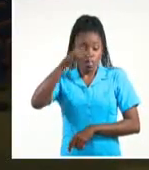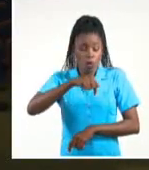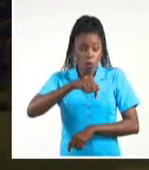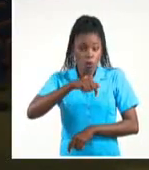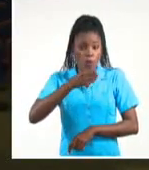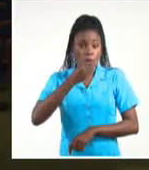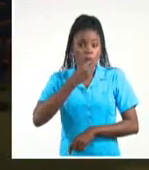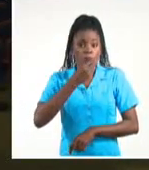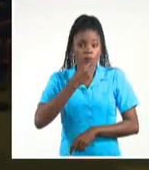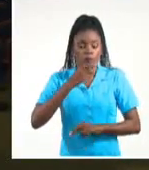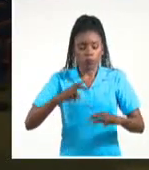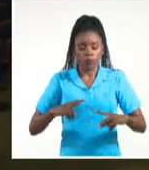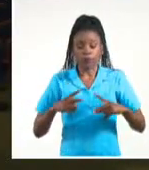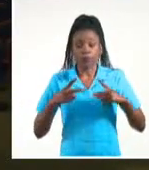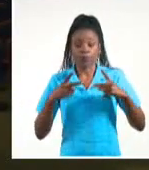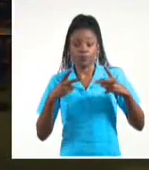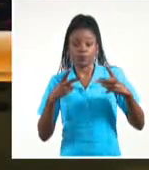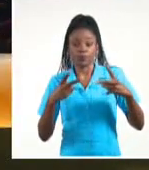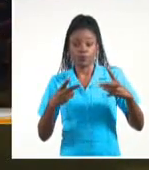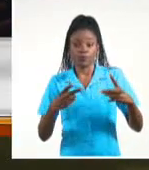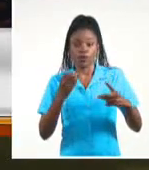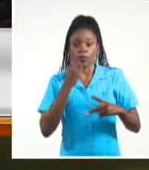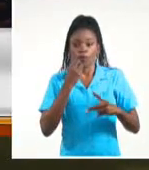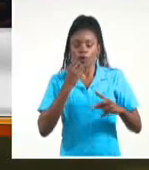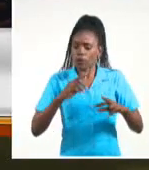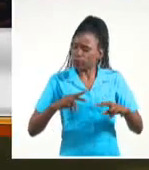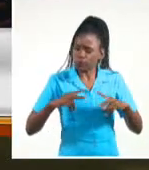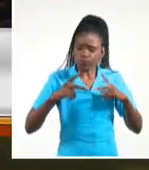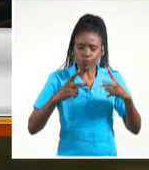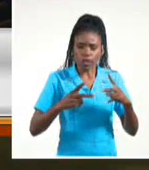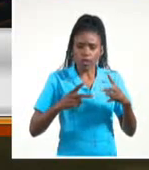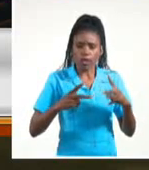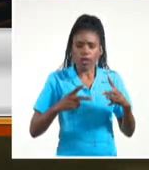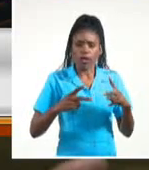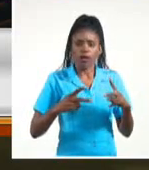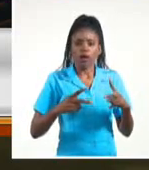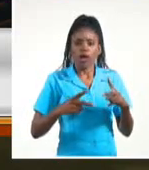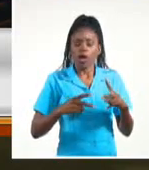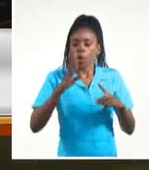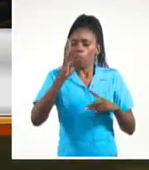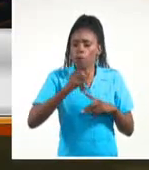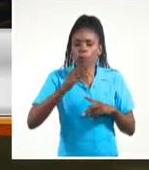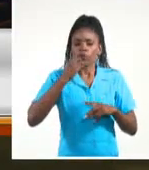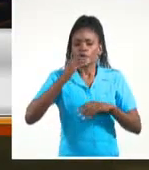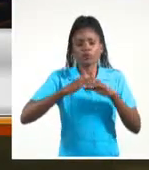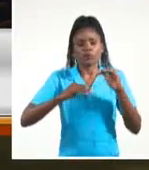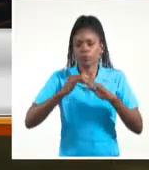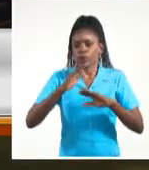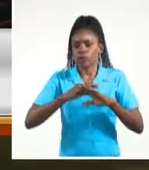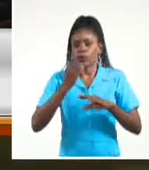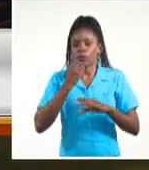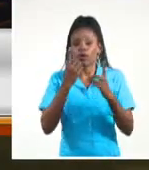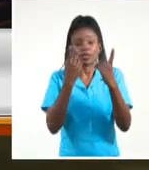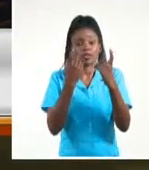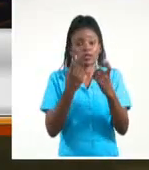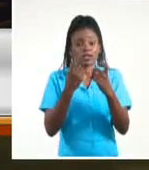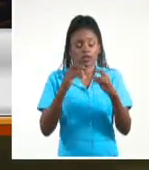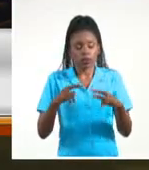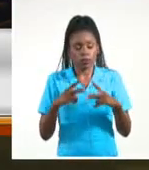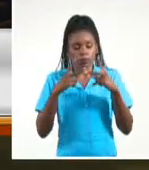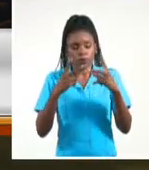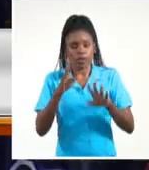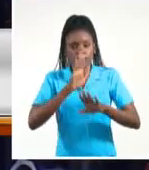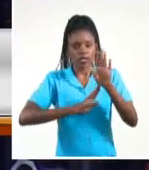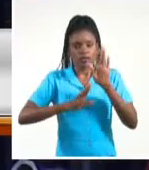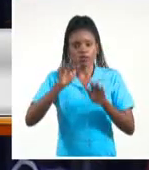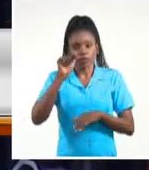pueda repetir, se pueda replicar cuantas veces sea posible, porque es necesario la defensa